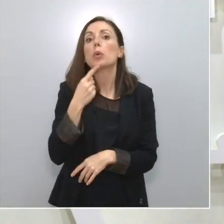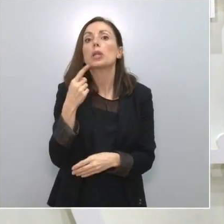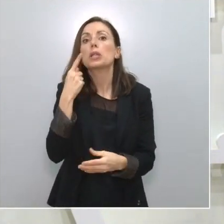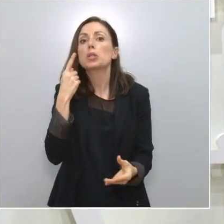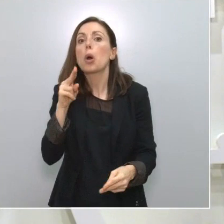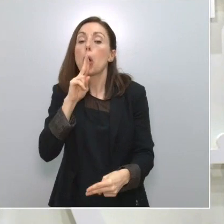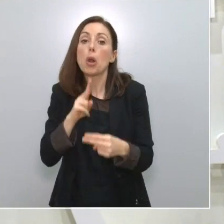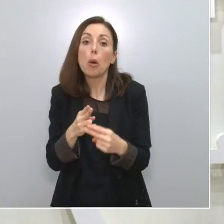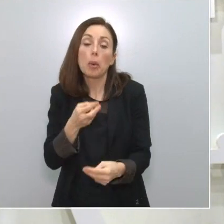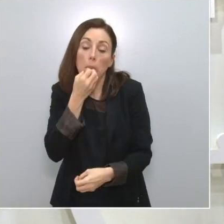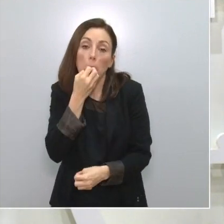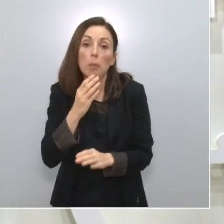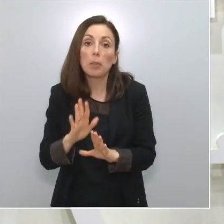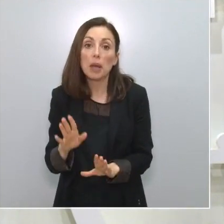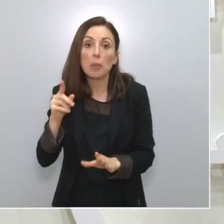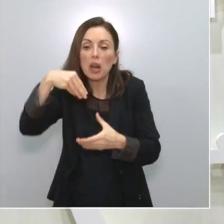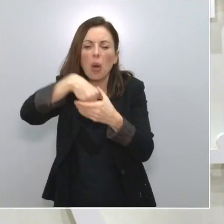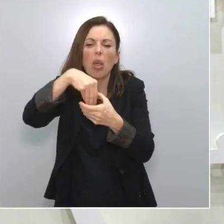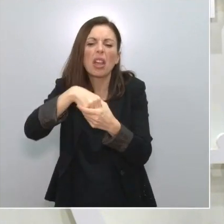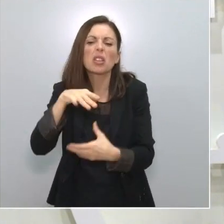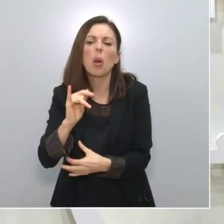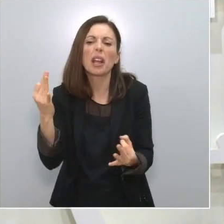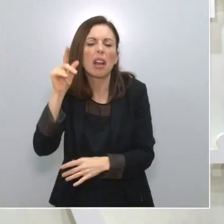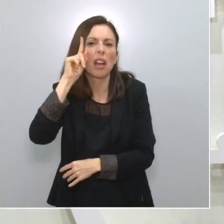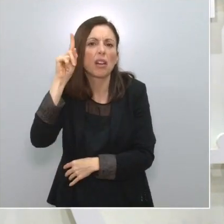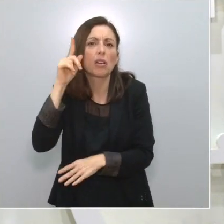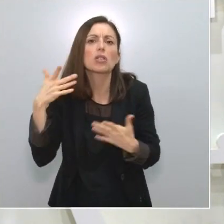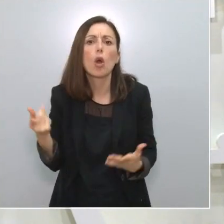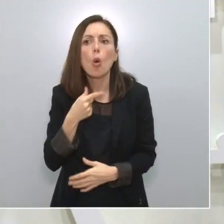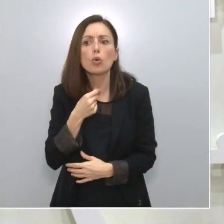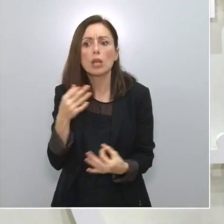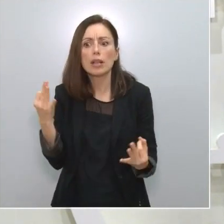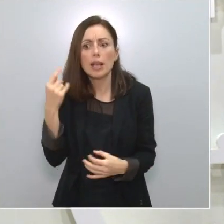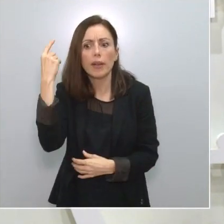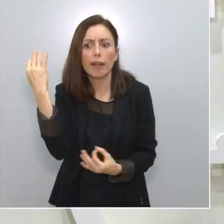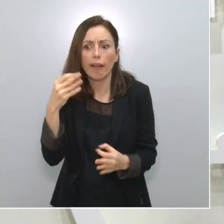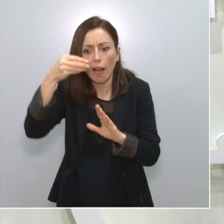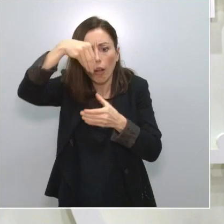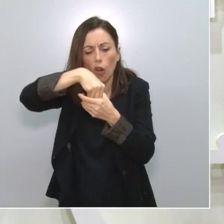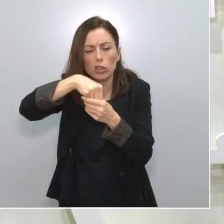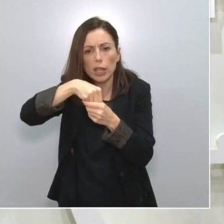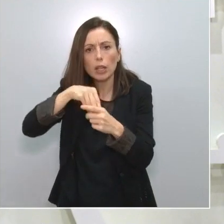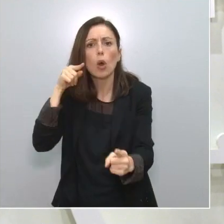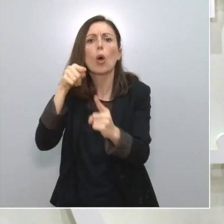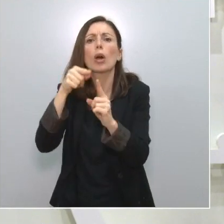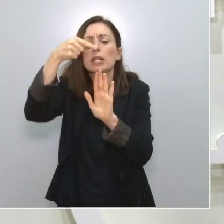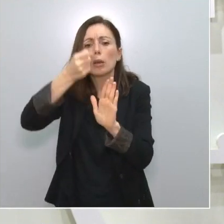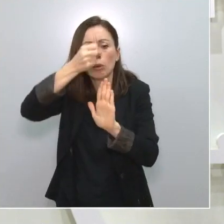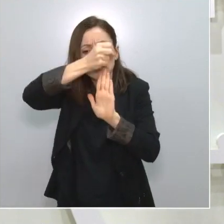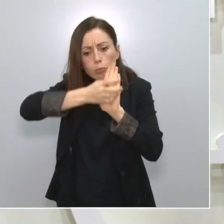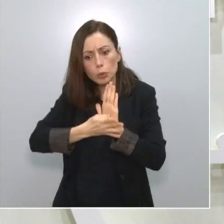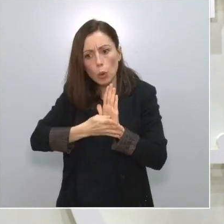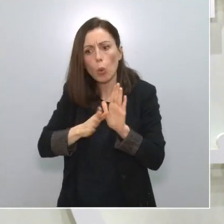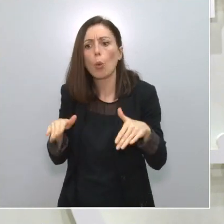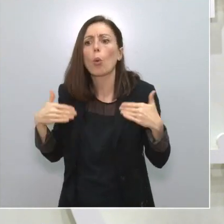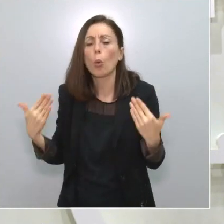que el nombre está bien, pero que no sabemos nada más, que nos gustaría saber cuál va a ser el contenido o qué objetivo se va a marcar ese pacto para